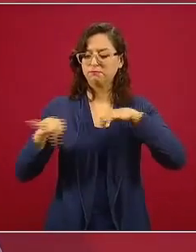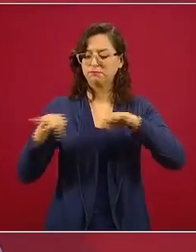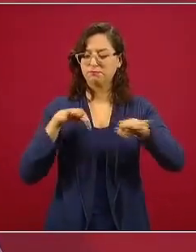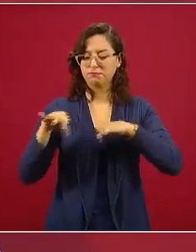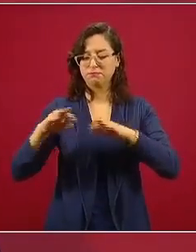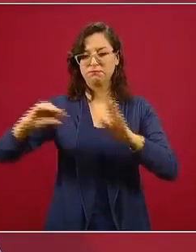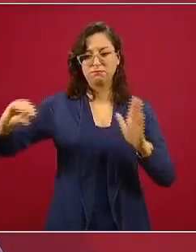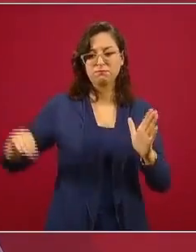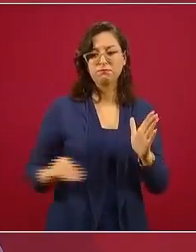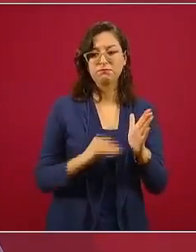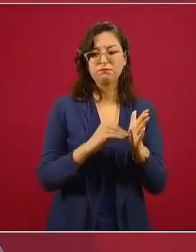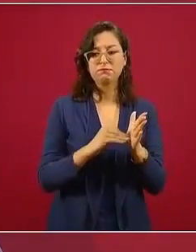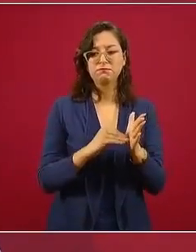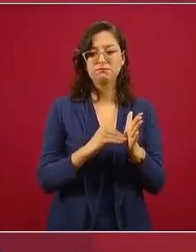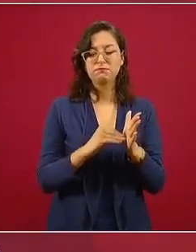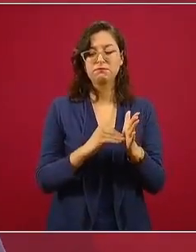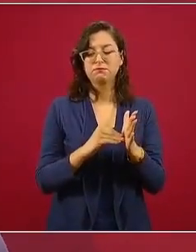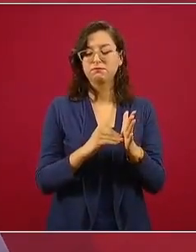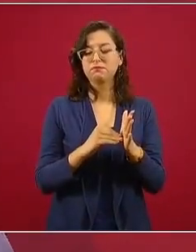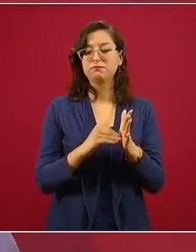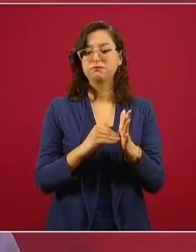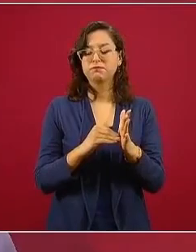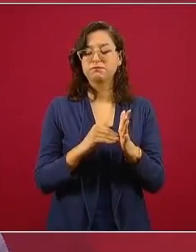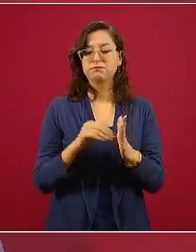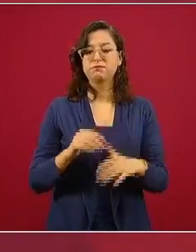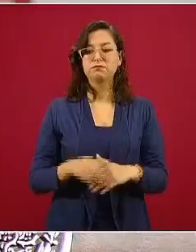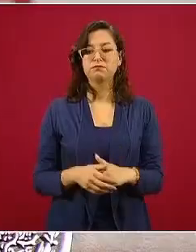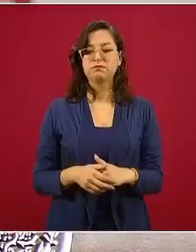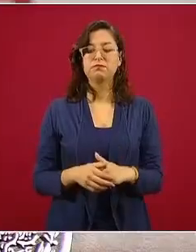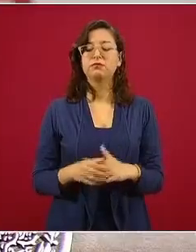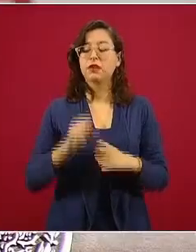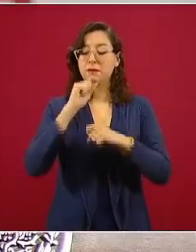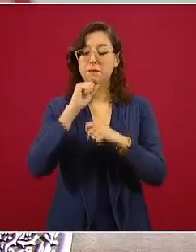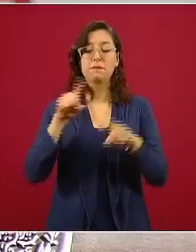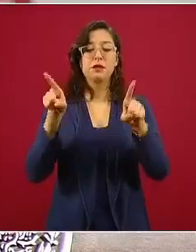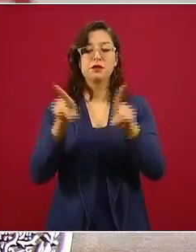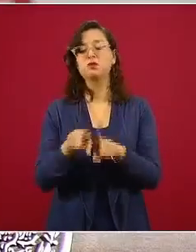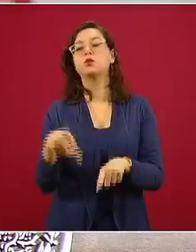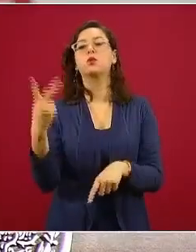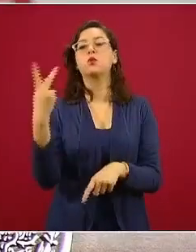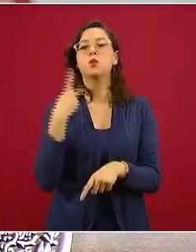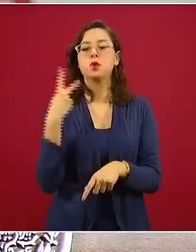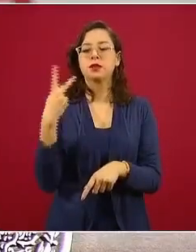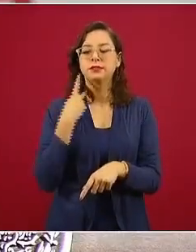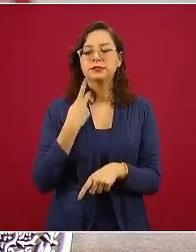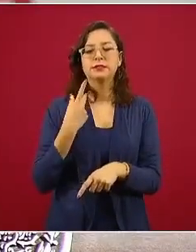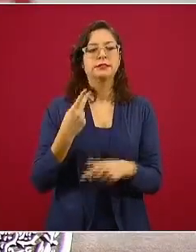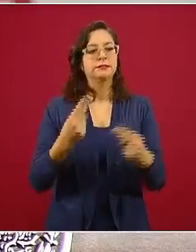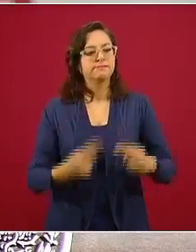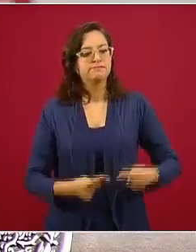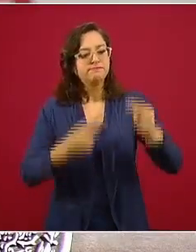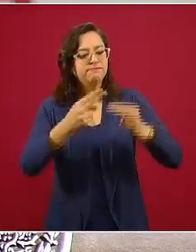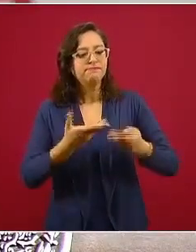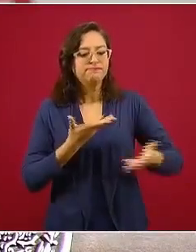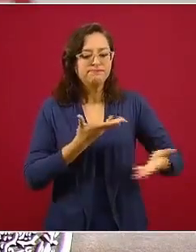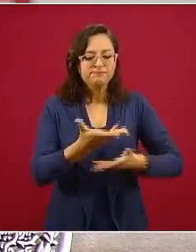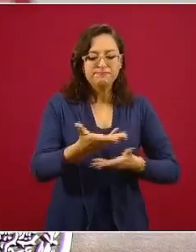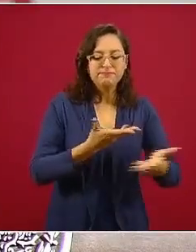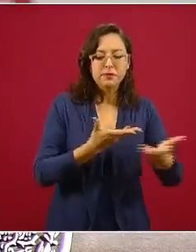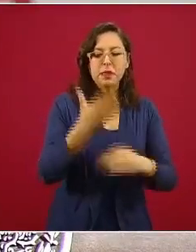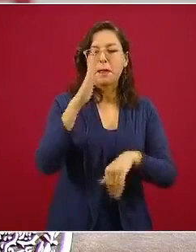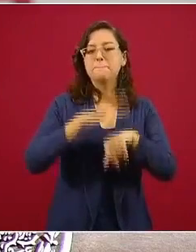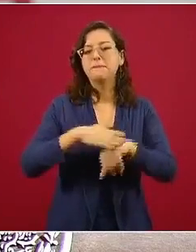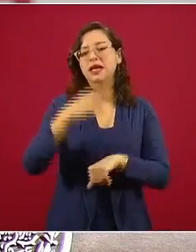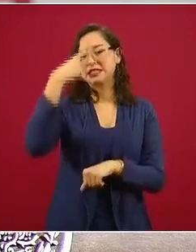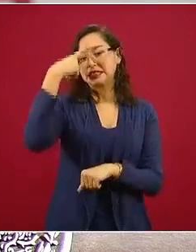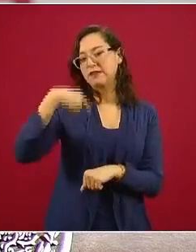y en general políticas de facilitación comercial, es decir, permitir que este flujo,